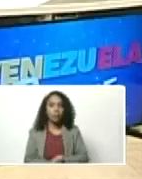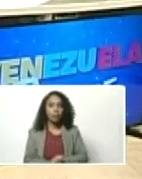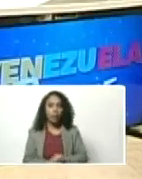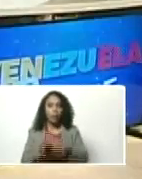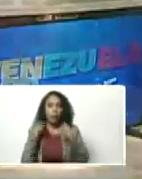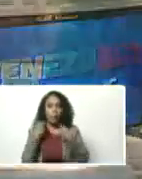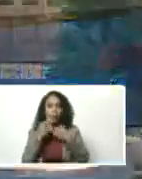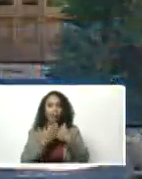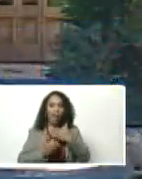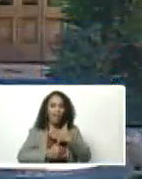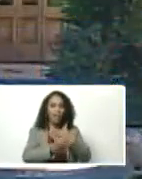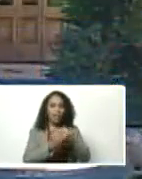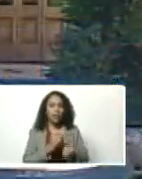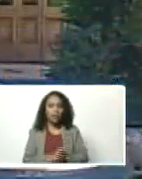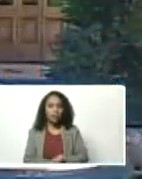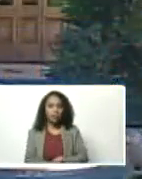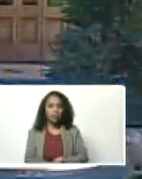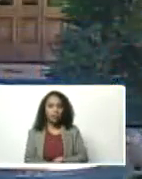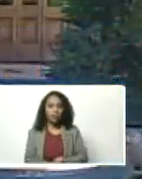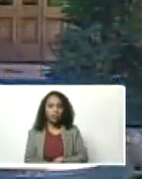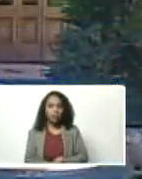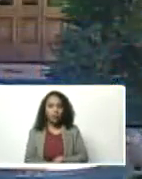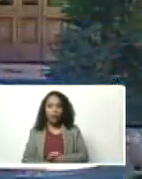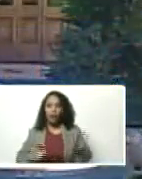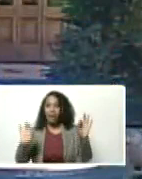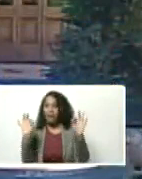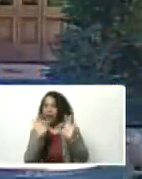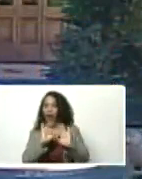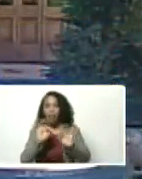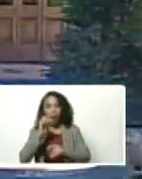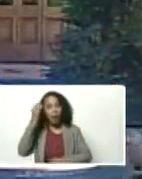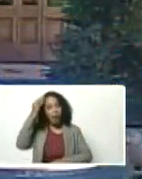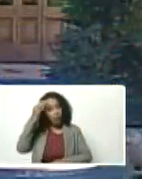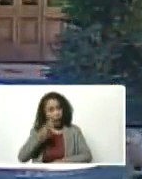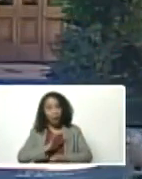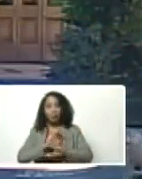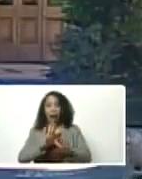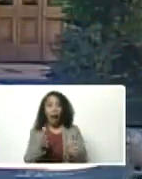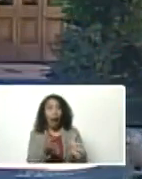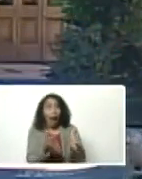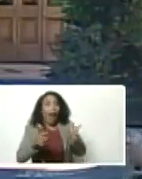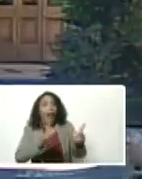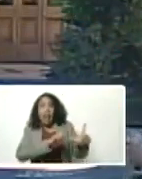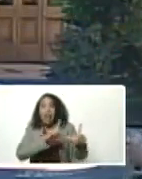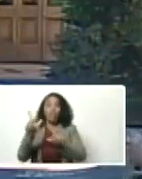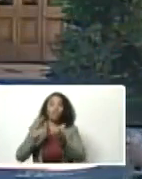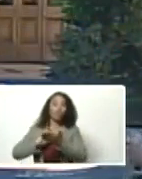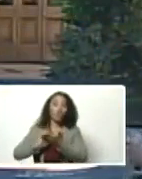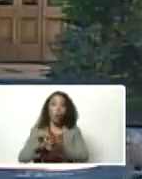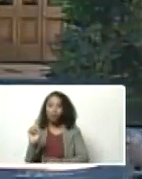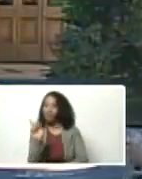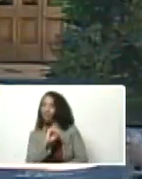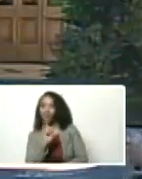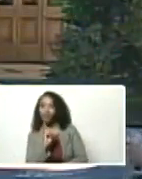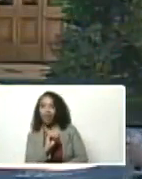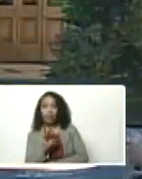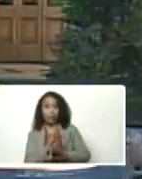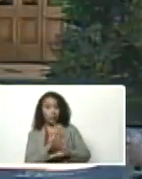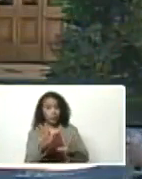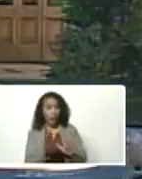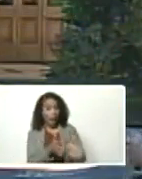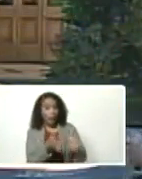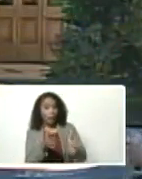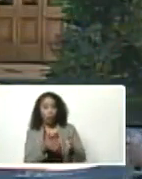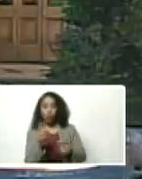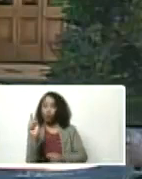avanzar. Que nadie crea que hemos ganado la guerra. No, ya ganamos la guerra. No, ya